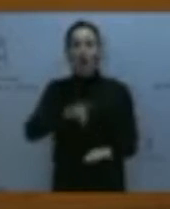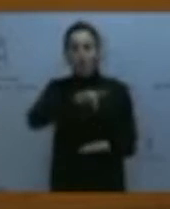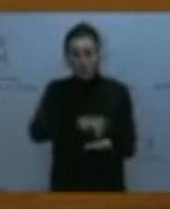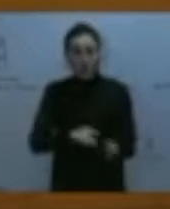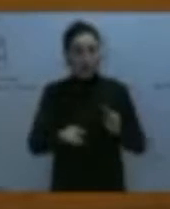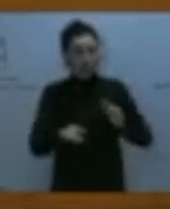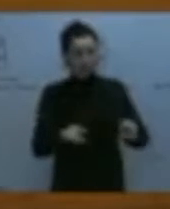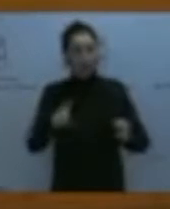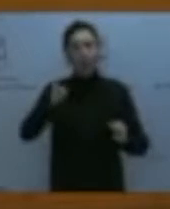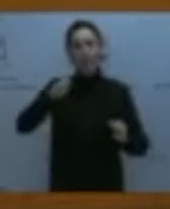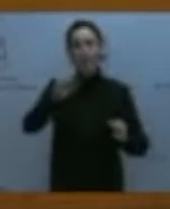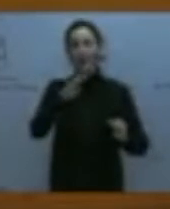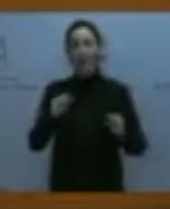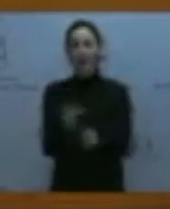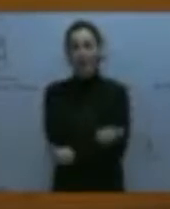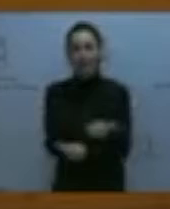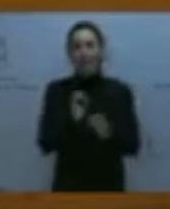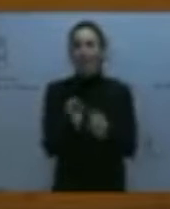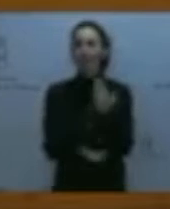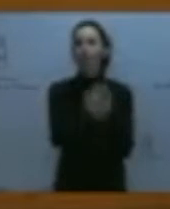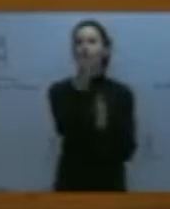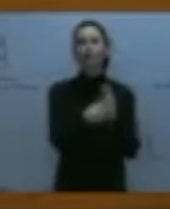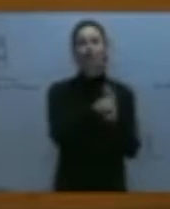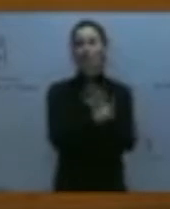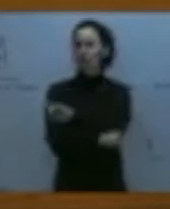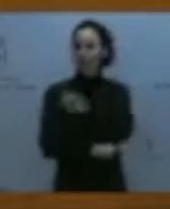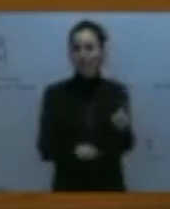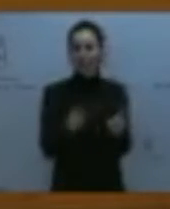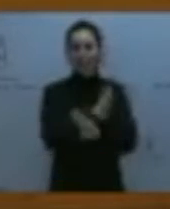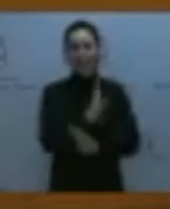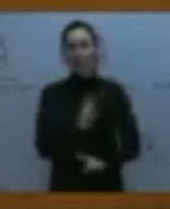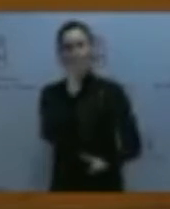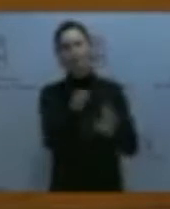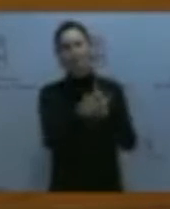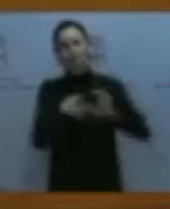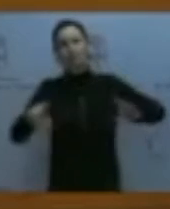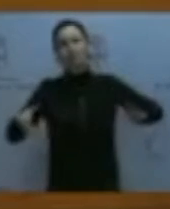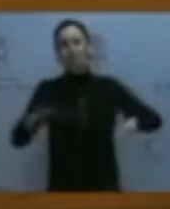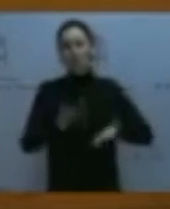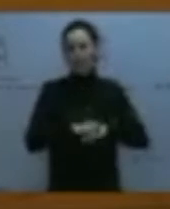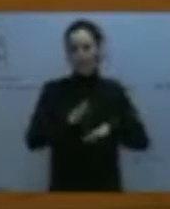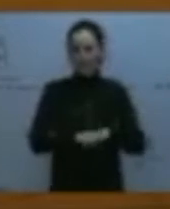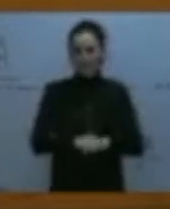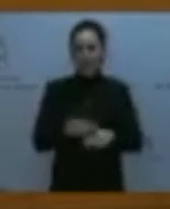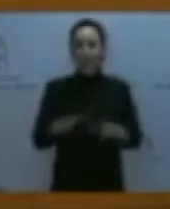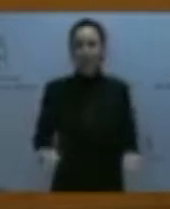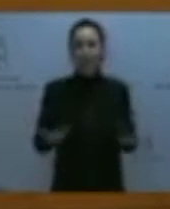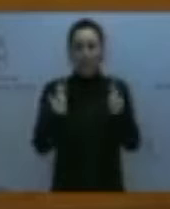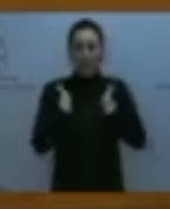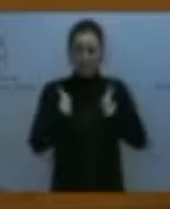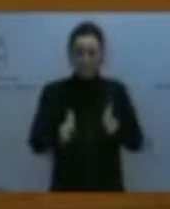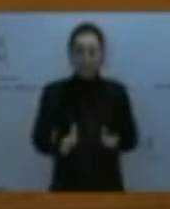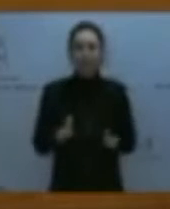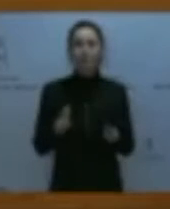de la Sarda, no esté en la Federación, nos da una idea de que algo no va bien en las posibilidades de diálogo en